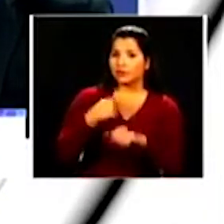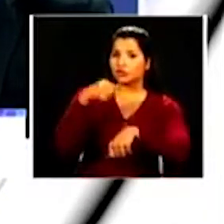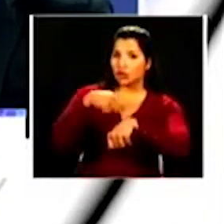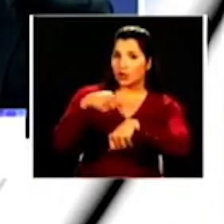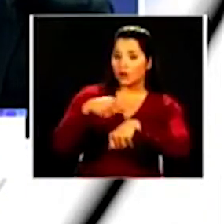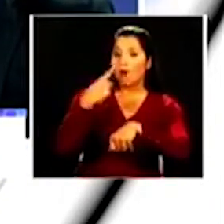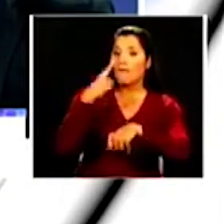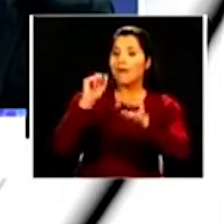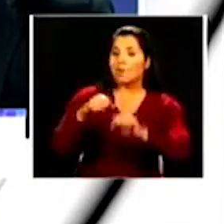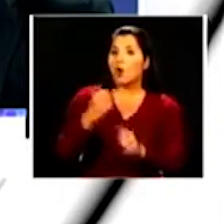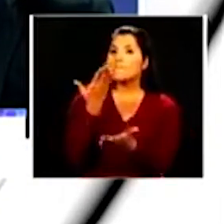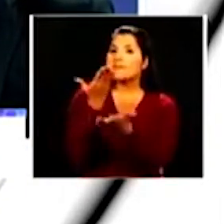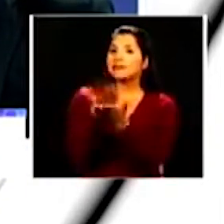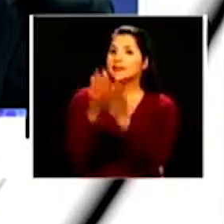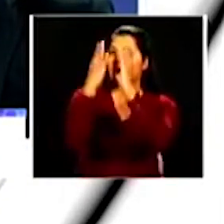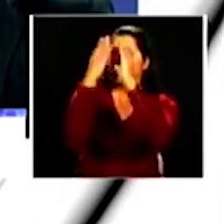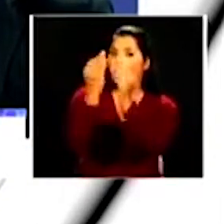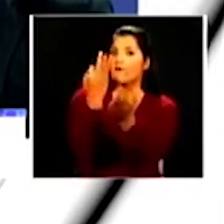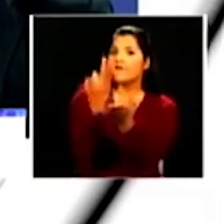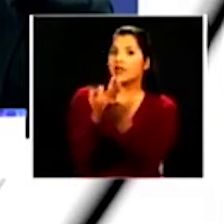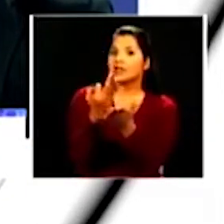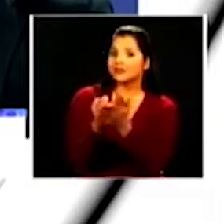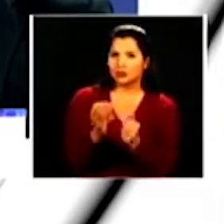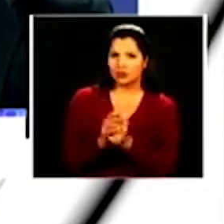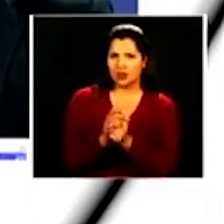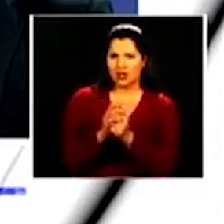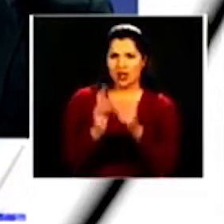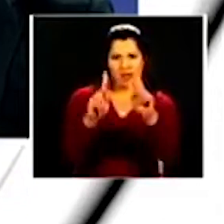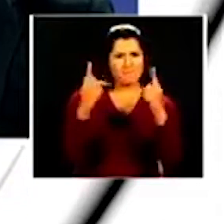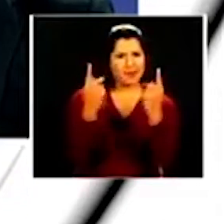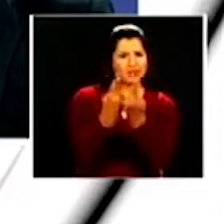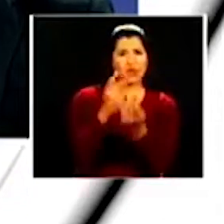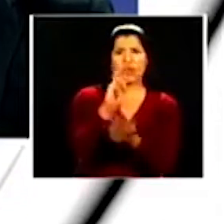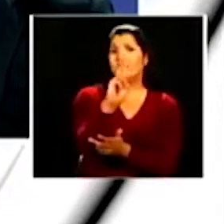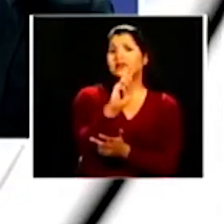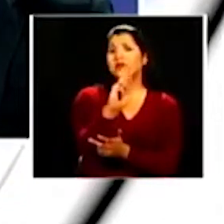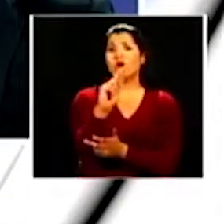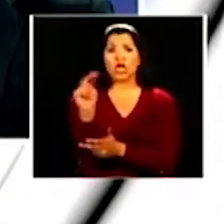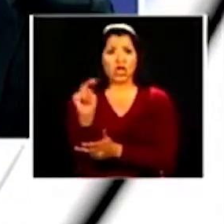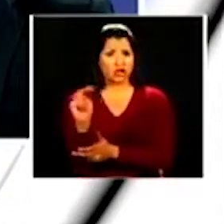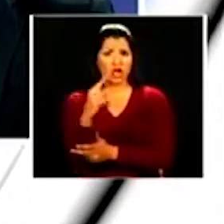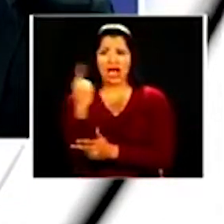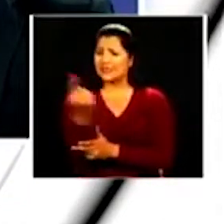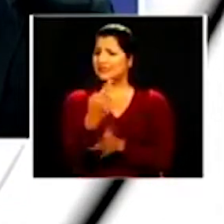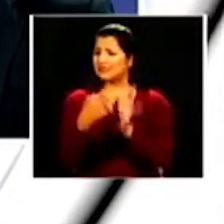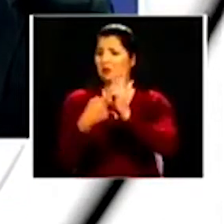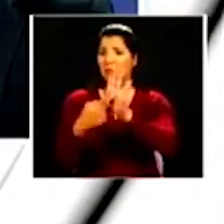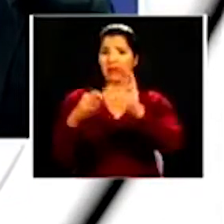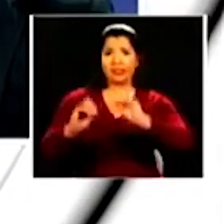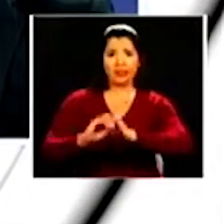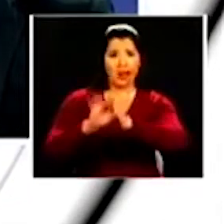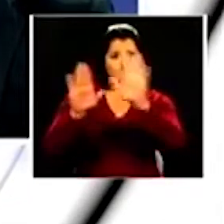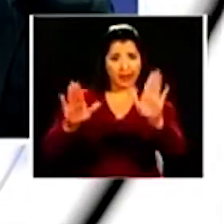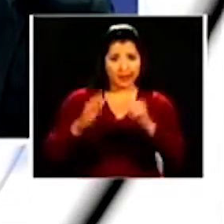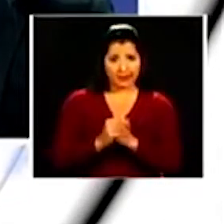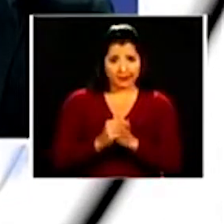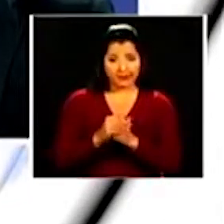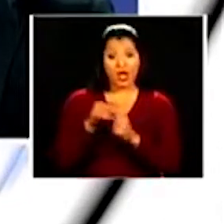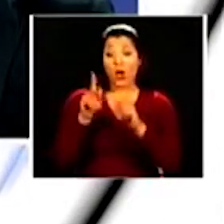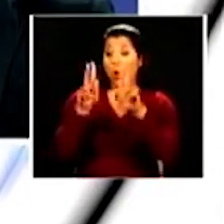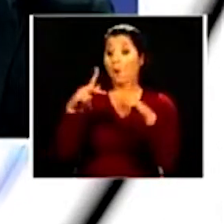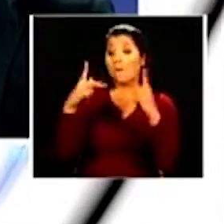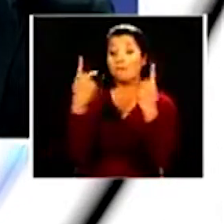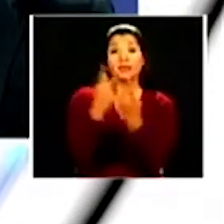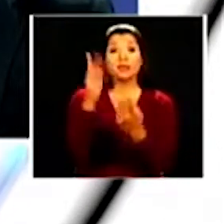los reportes financieros. Restauración Nacional es un partido que siempre ha sido transparente, de hecho es un partido que nunca ha